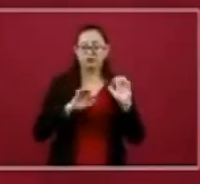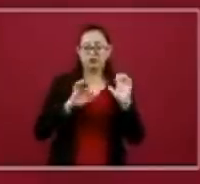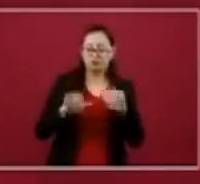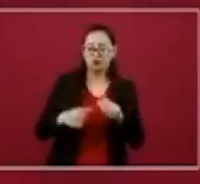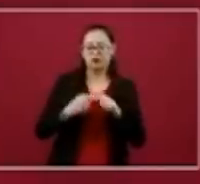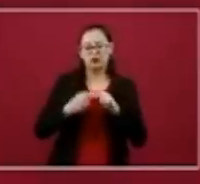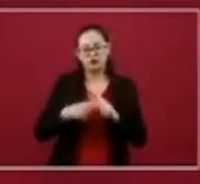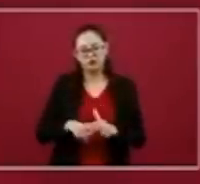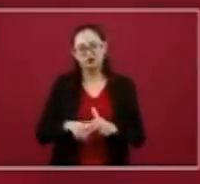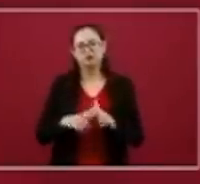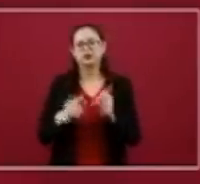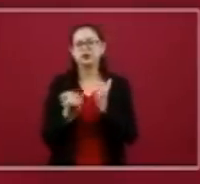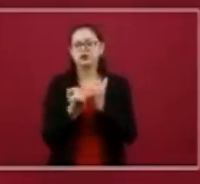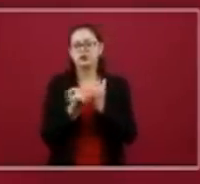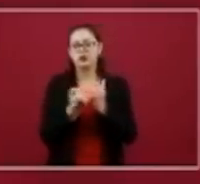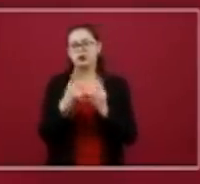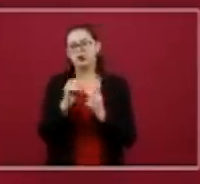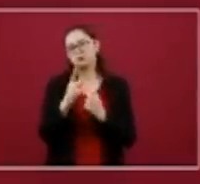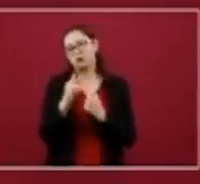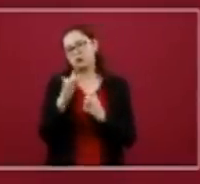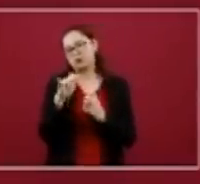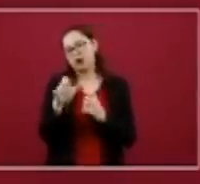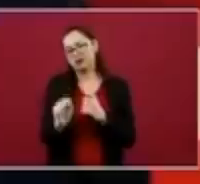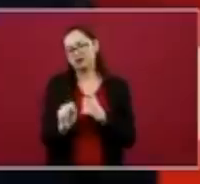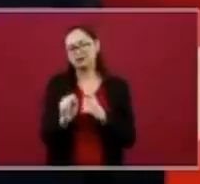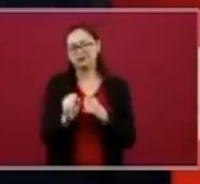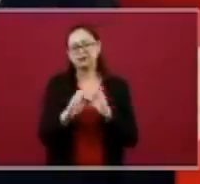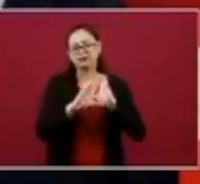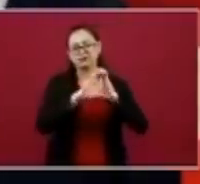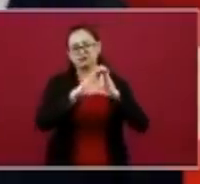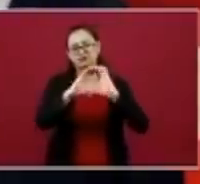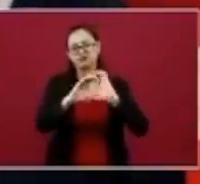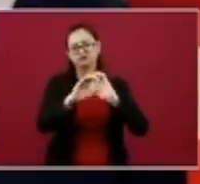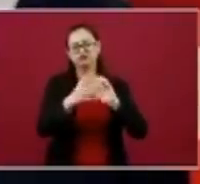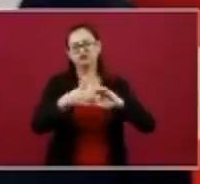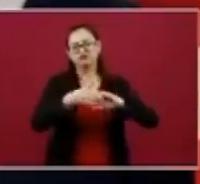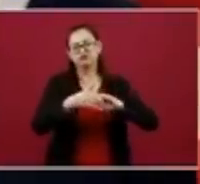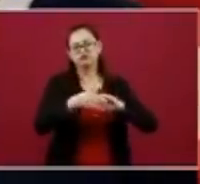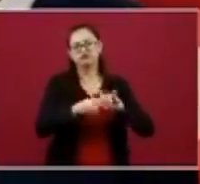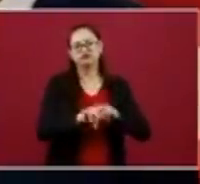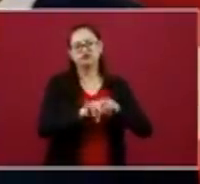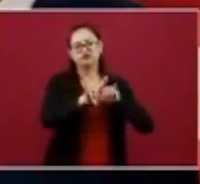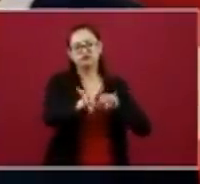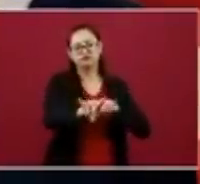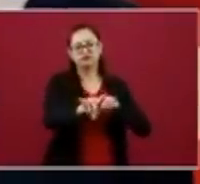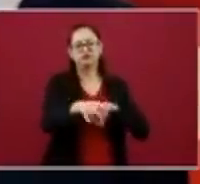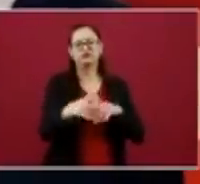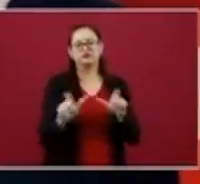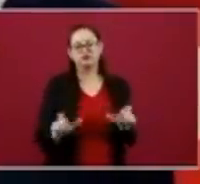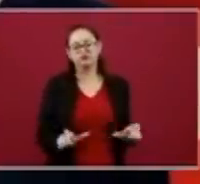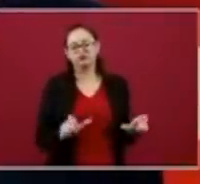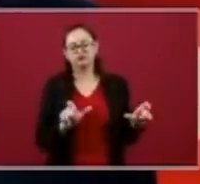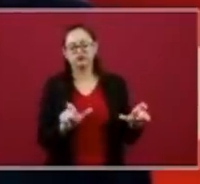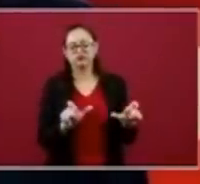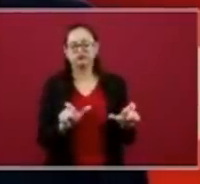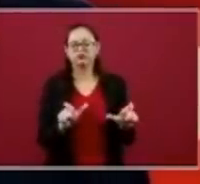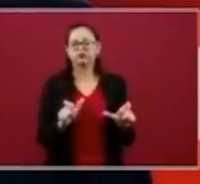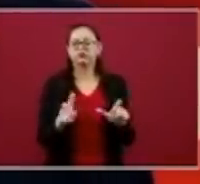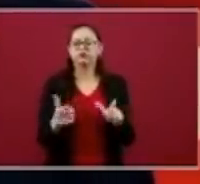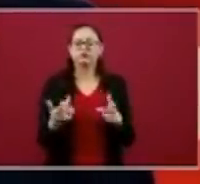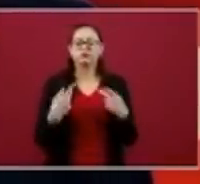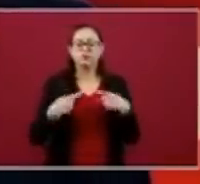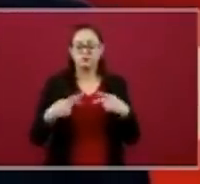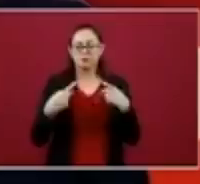con las pipas que se habían entregado ya, y destinamos